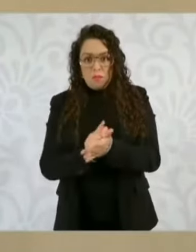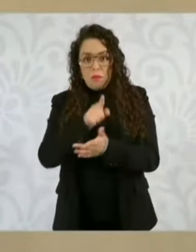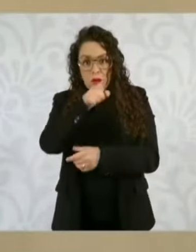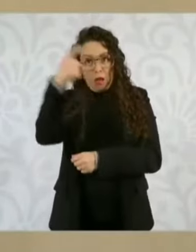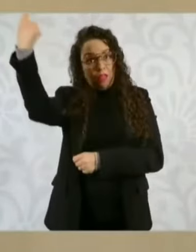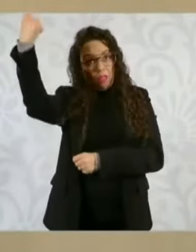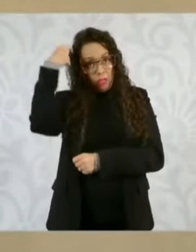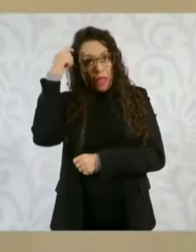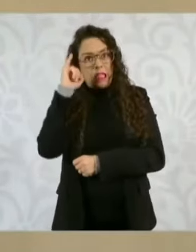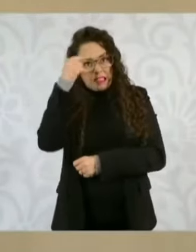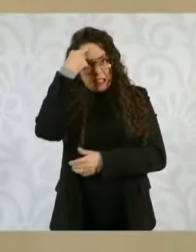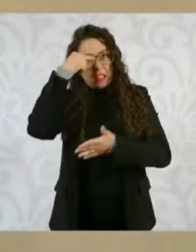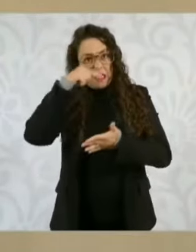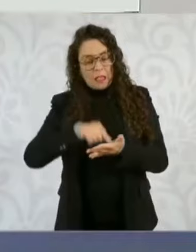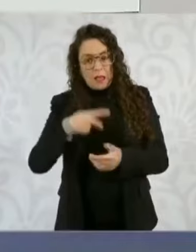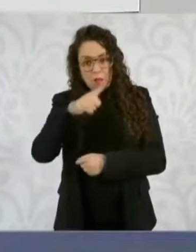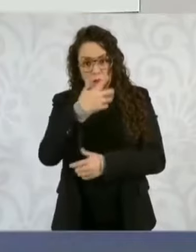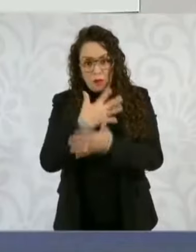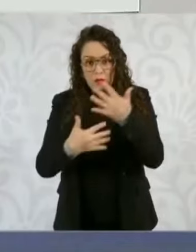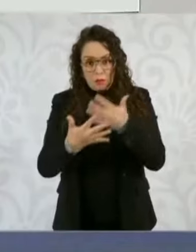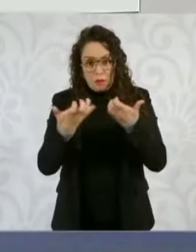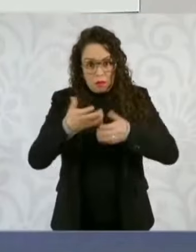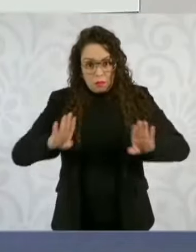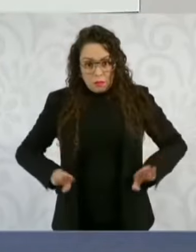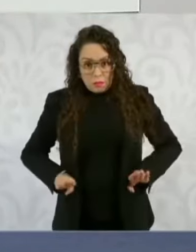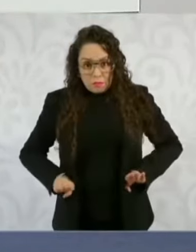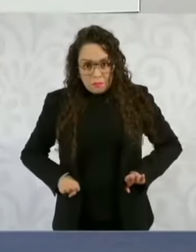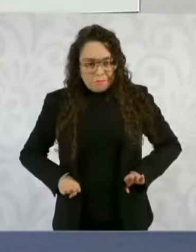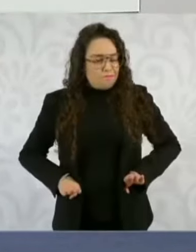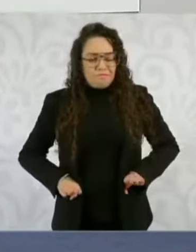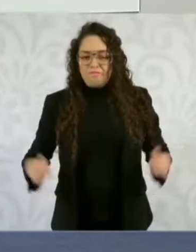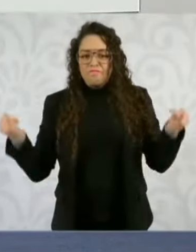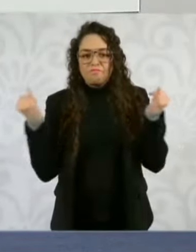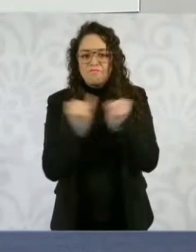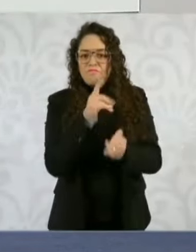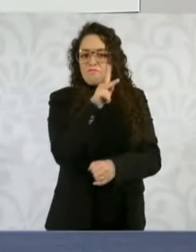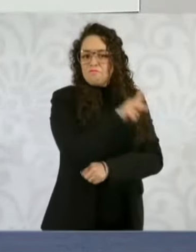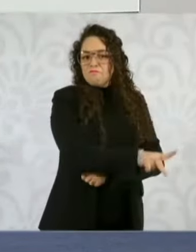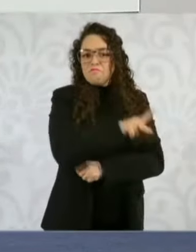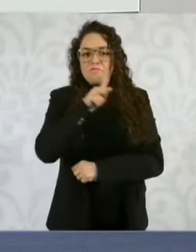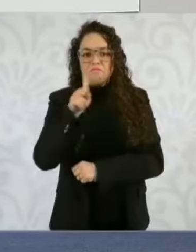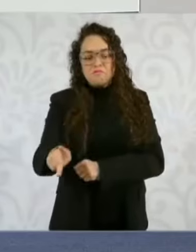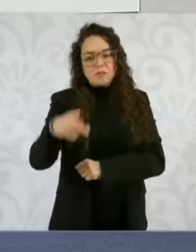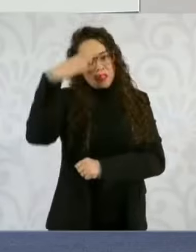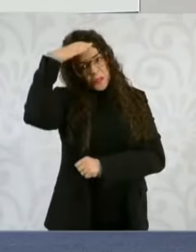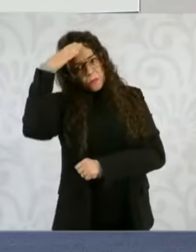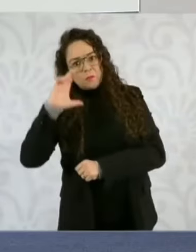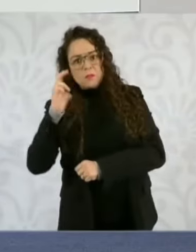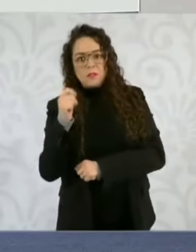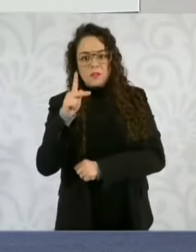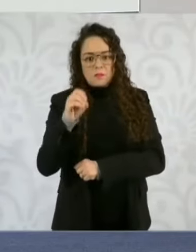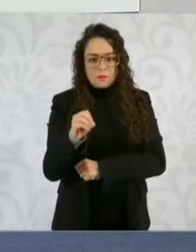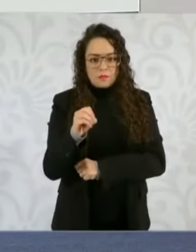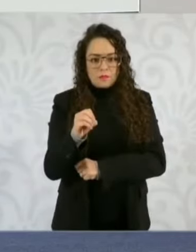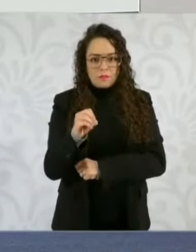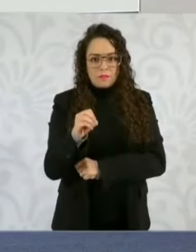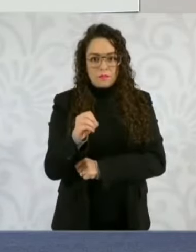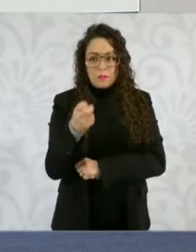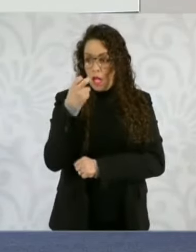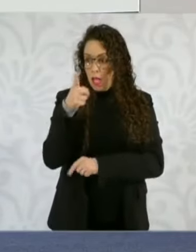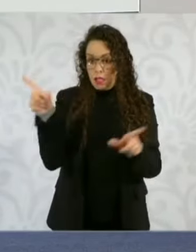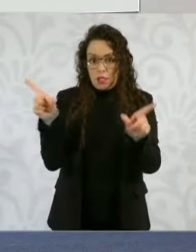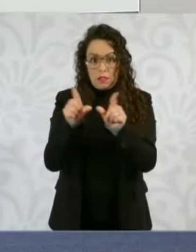su conducta es la misma que la del Chapo. Entre otras declaraciones que hace